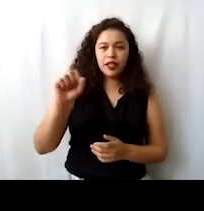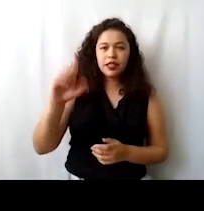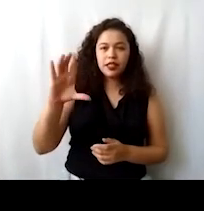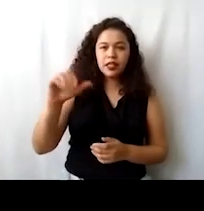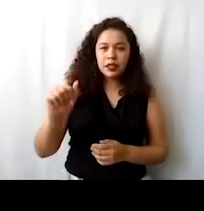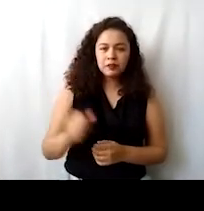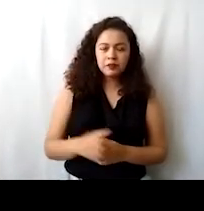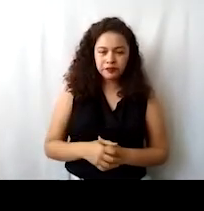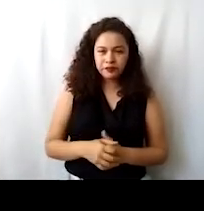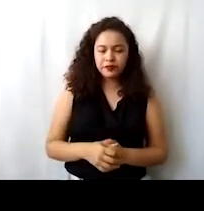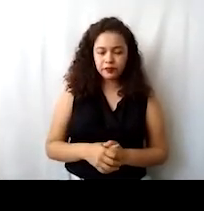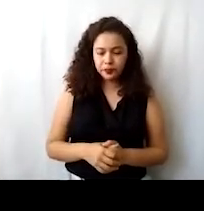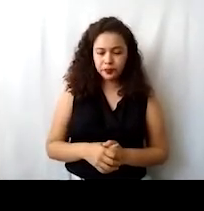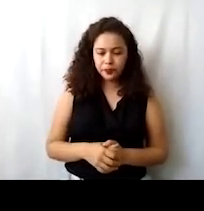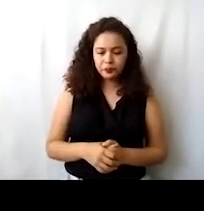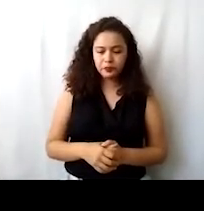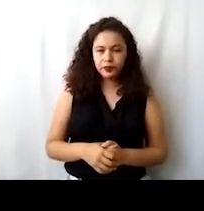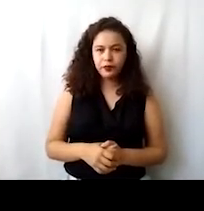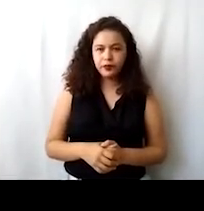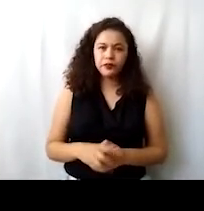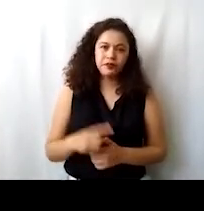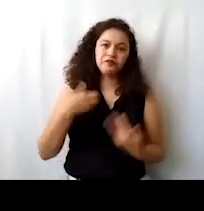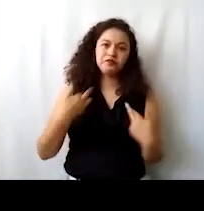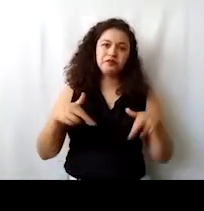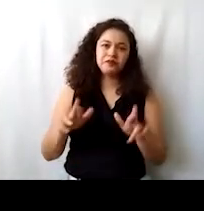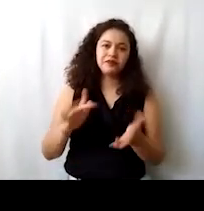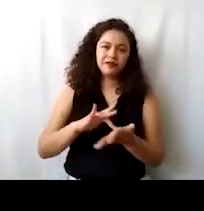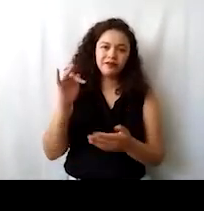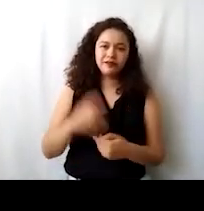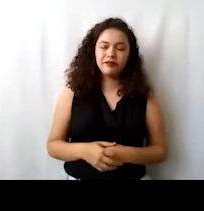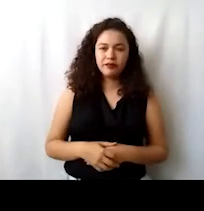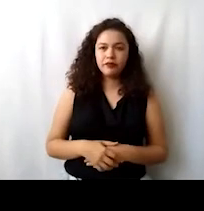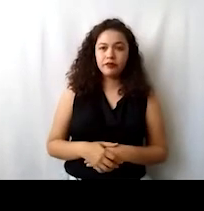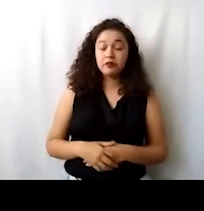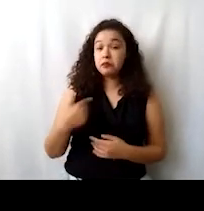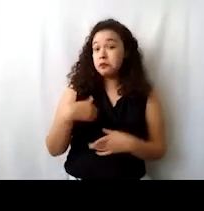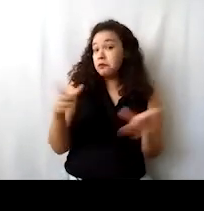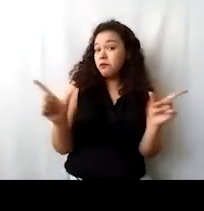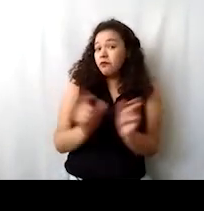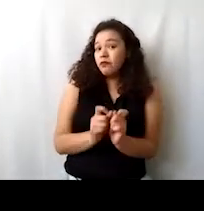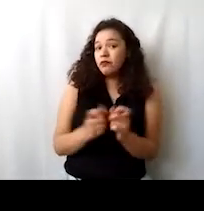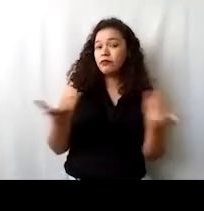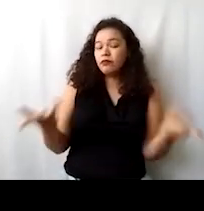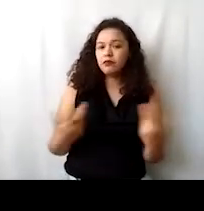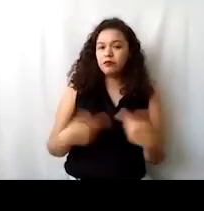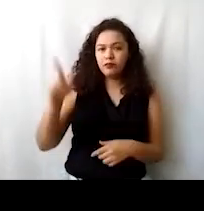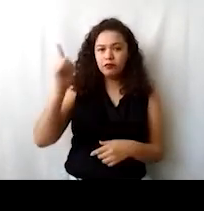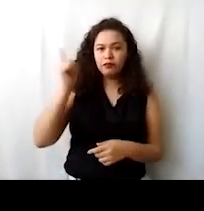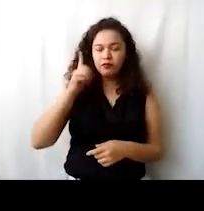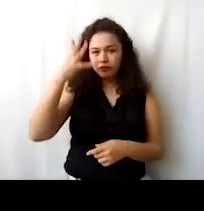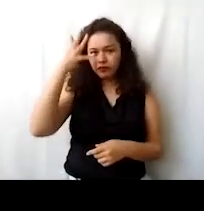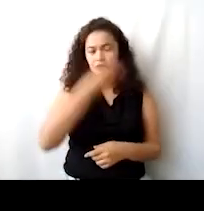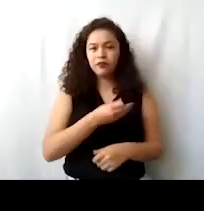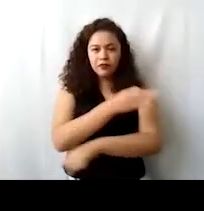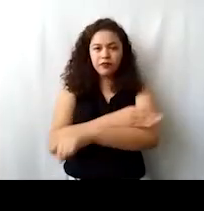Politécnico Nacional. Pues pues por mi parte es todo. Yo les deseo que tengan una bonita